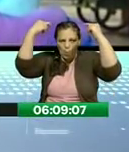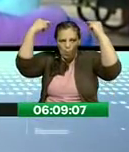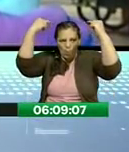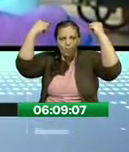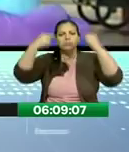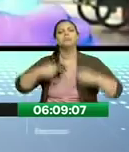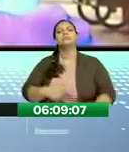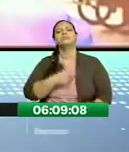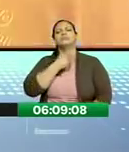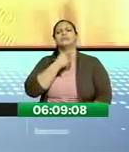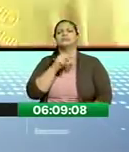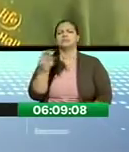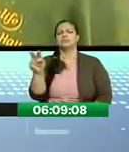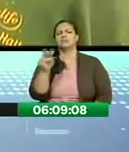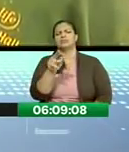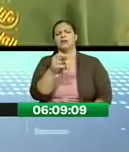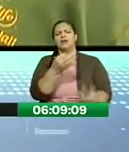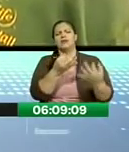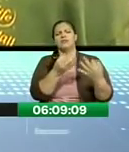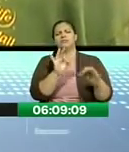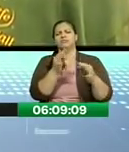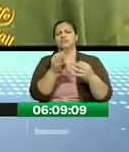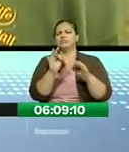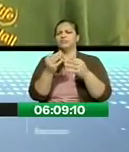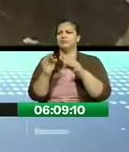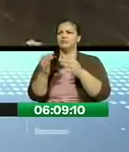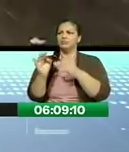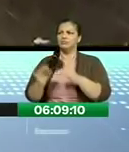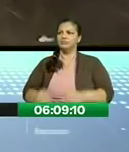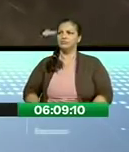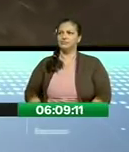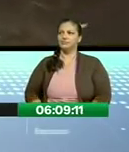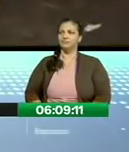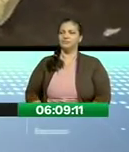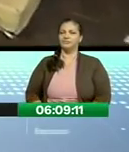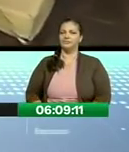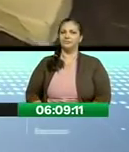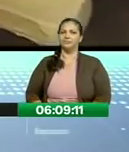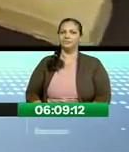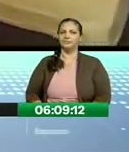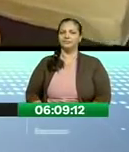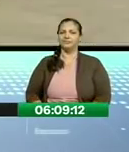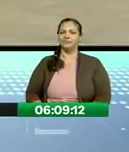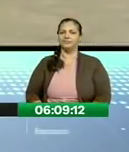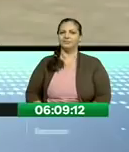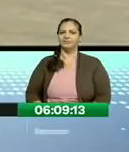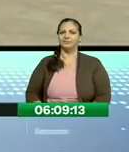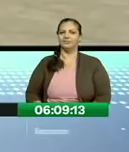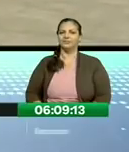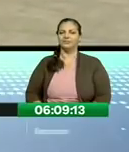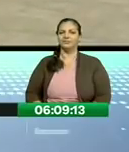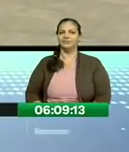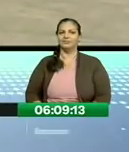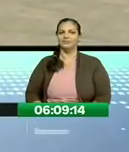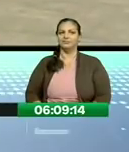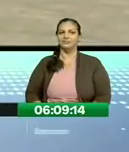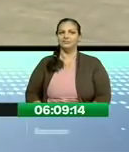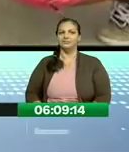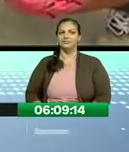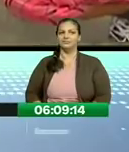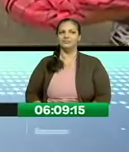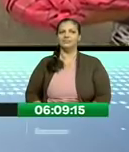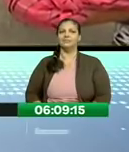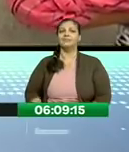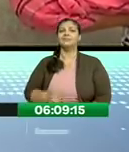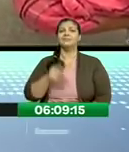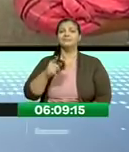variedad de muñecos. Mira, esta figura del el que sigue el coyote. El coyote tiene tantos